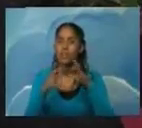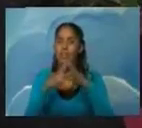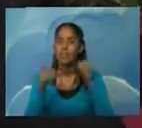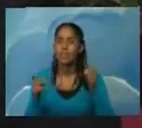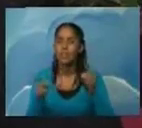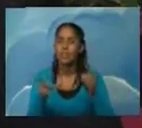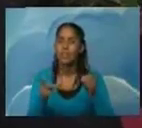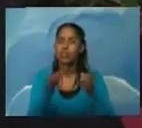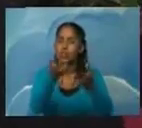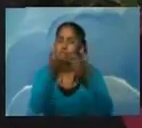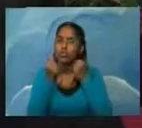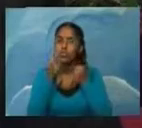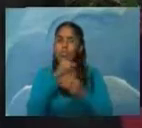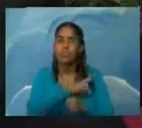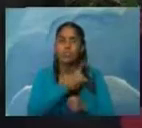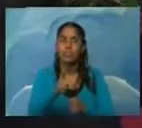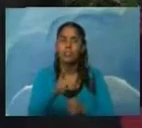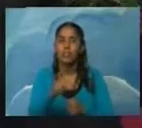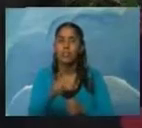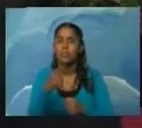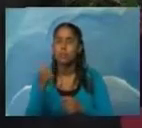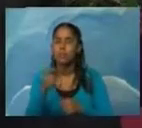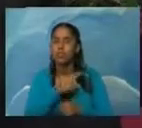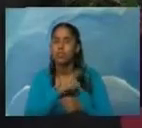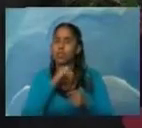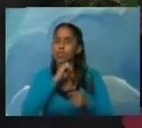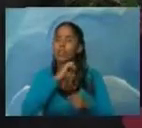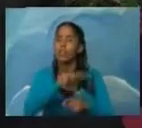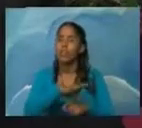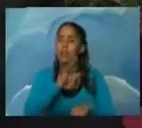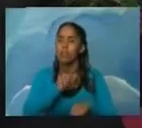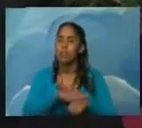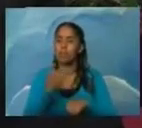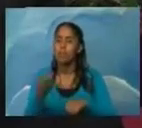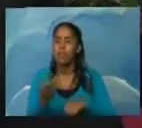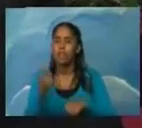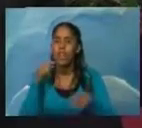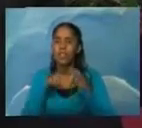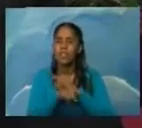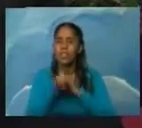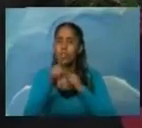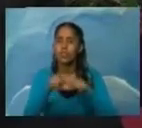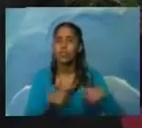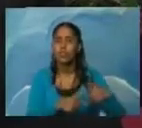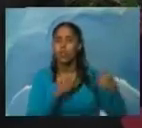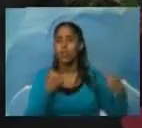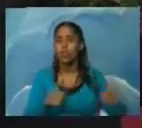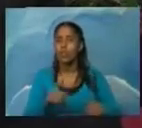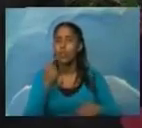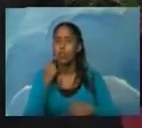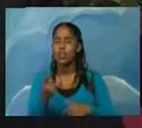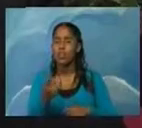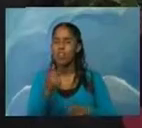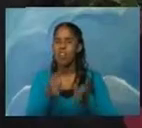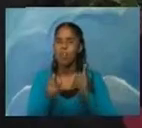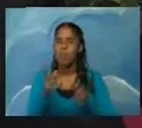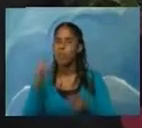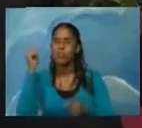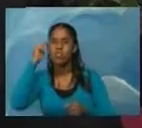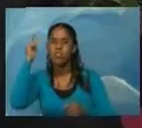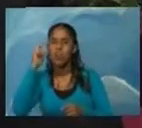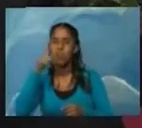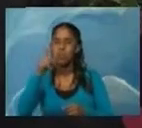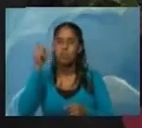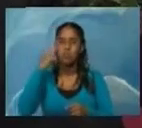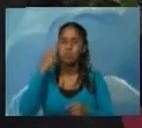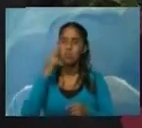ellos sustrajeron del precio de la heredad. ¿Por qué? Porque dentro de su corazón ellos dijeron, no, a lo mejor no van a saber, no se van